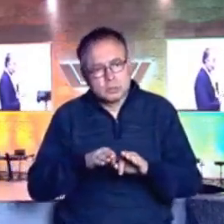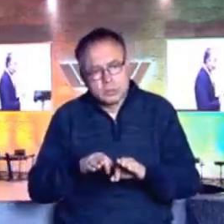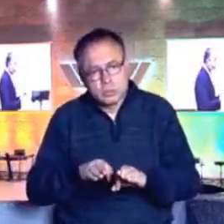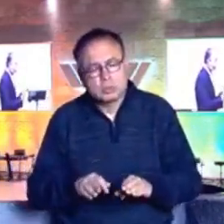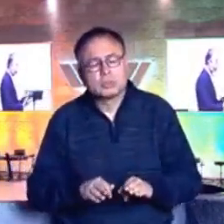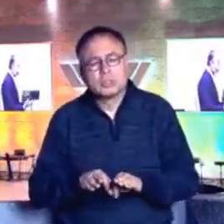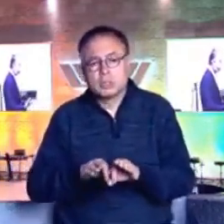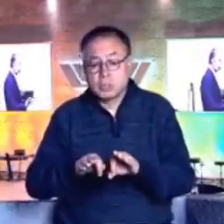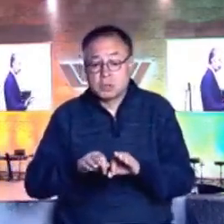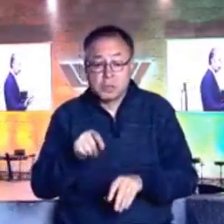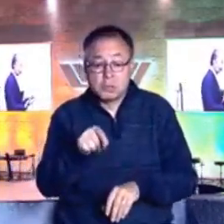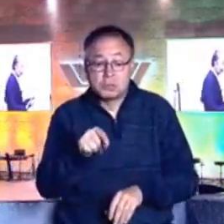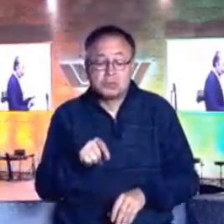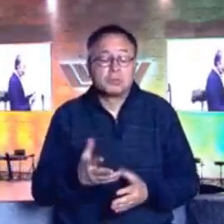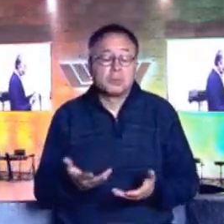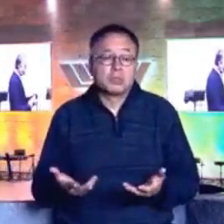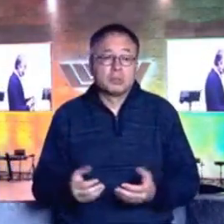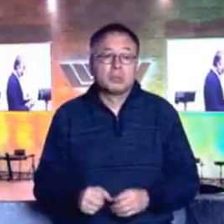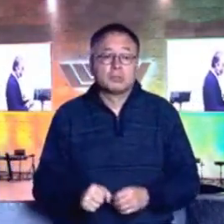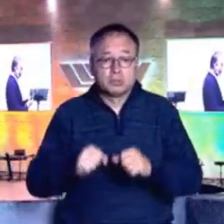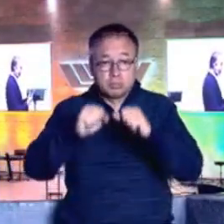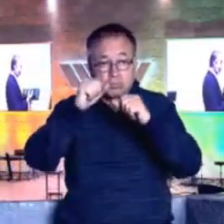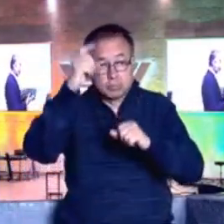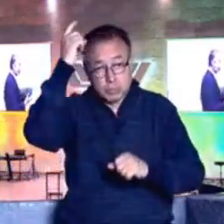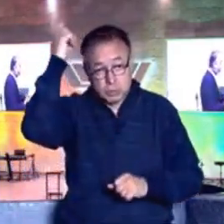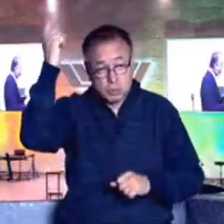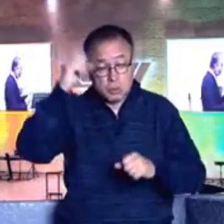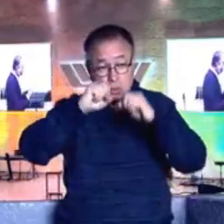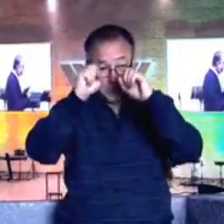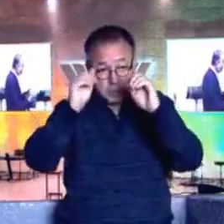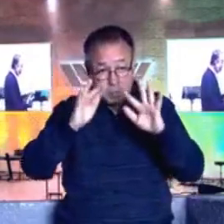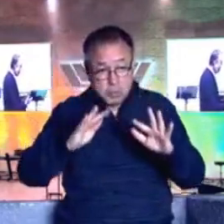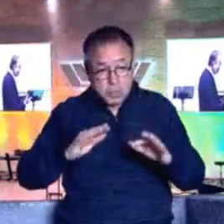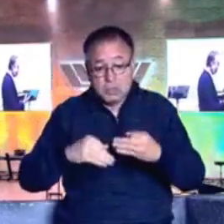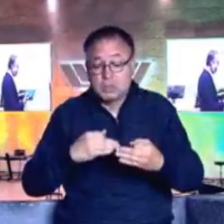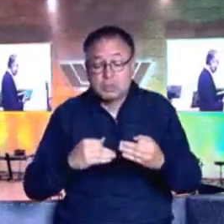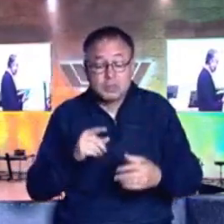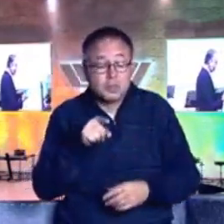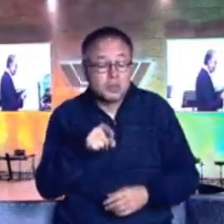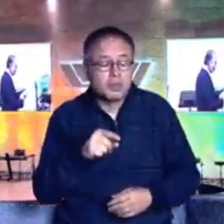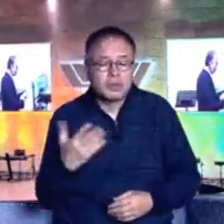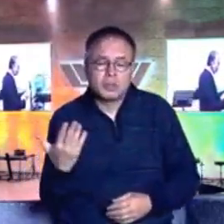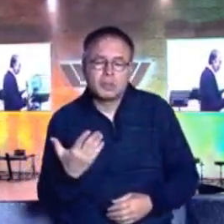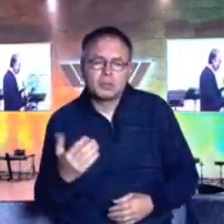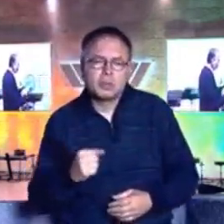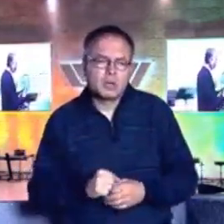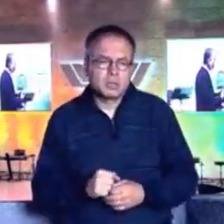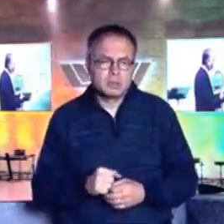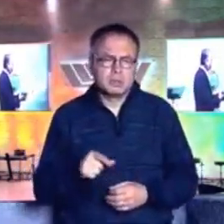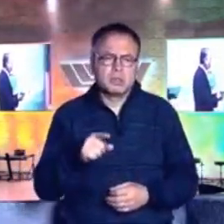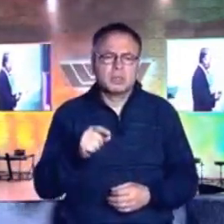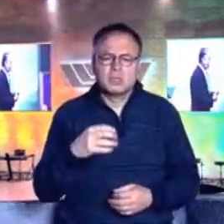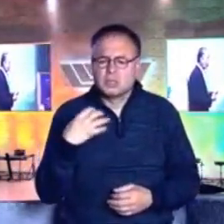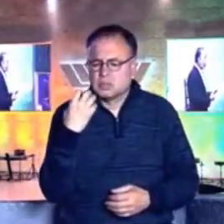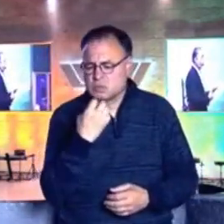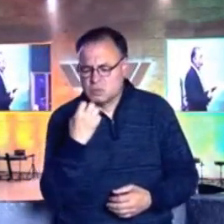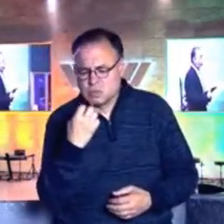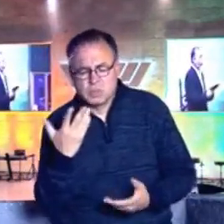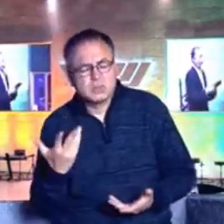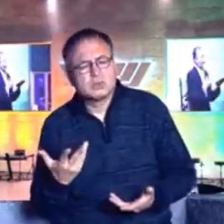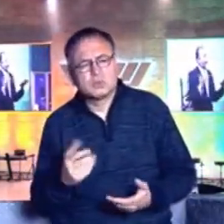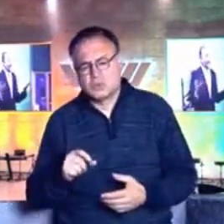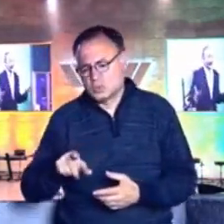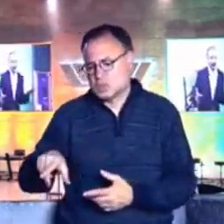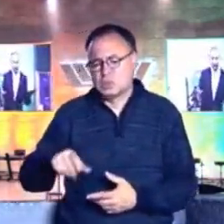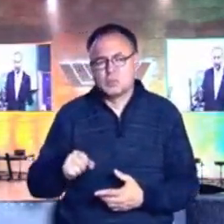quiere bendecirte también en tu trabajo en tu empleo en lo que tú haces si tú eres un profesionista independiente no importa